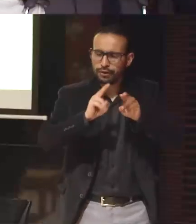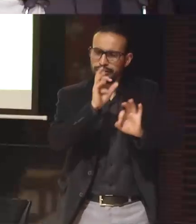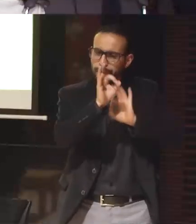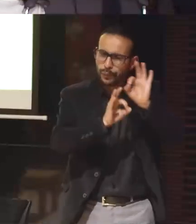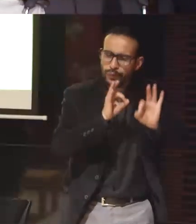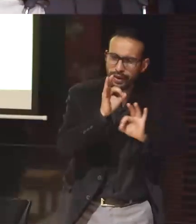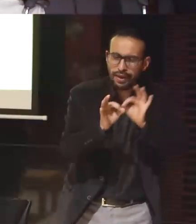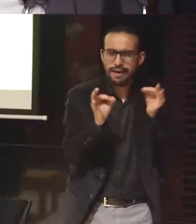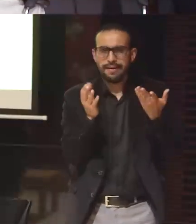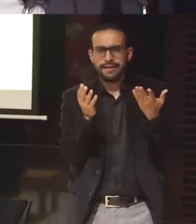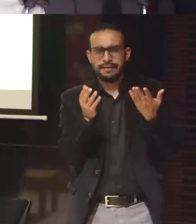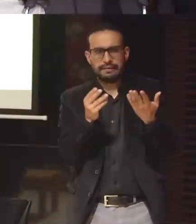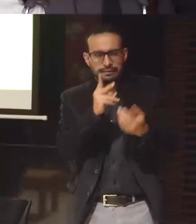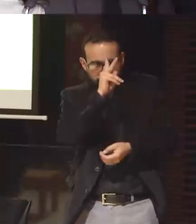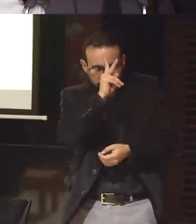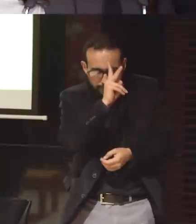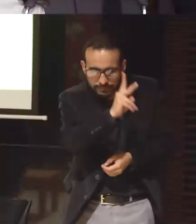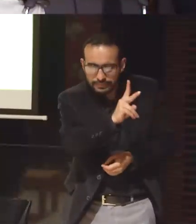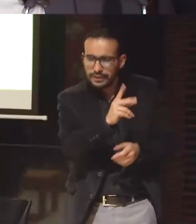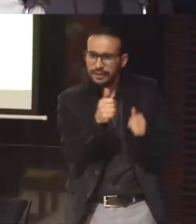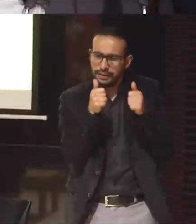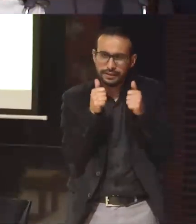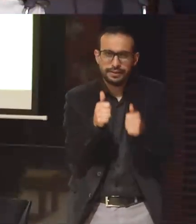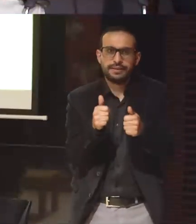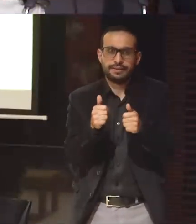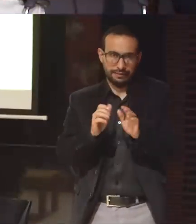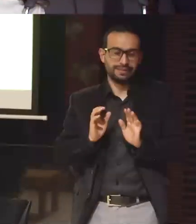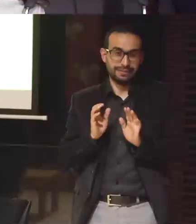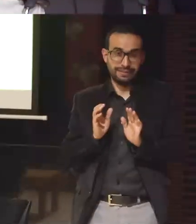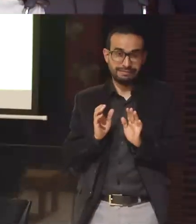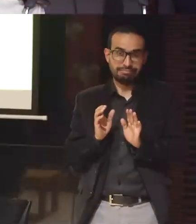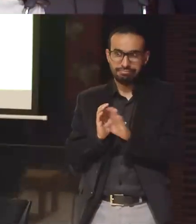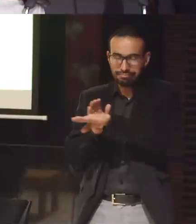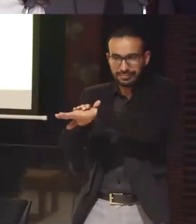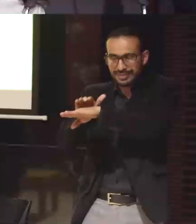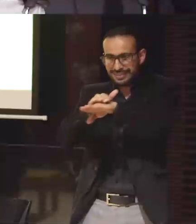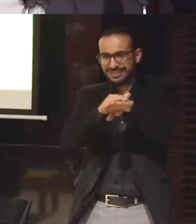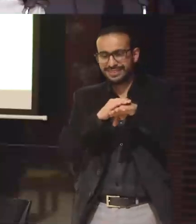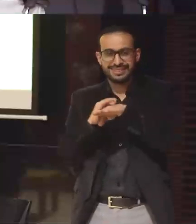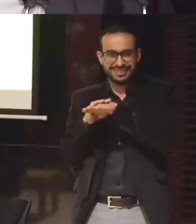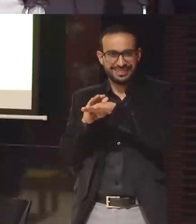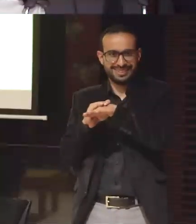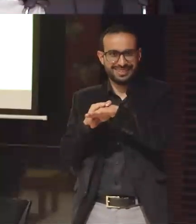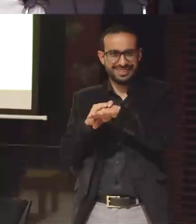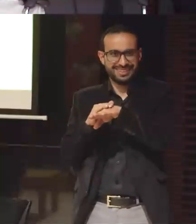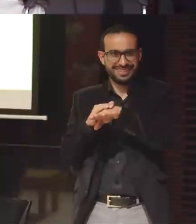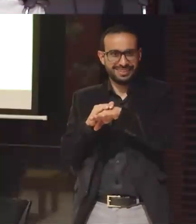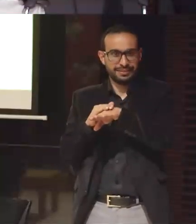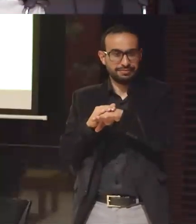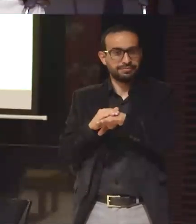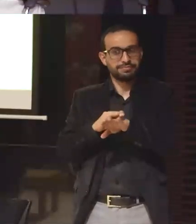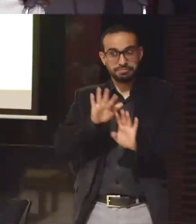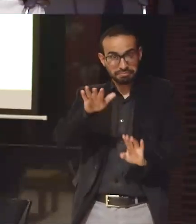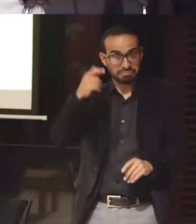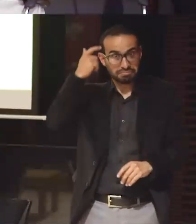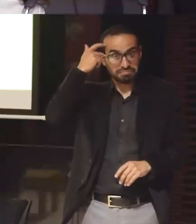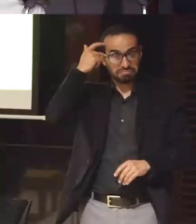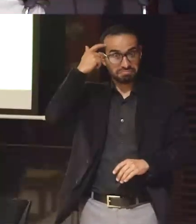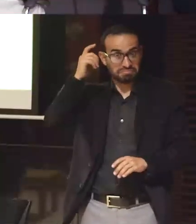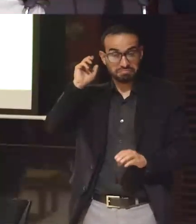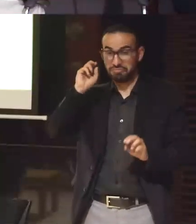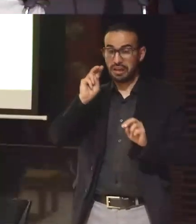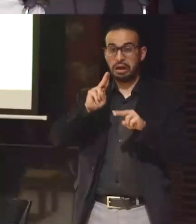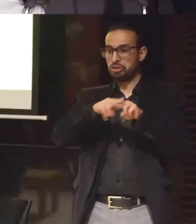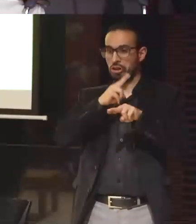culturales. No son clásicos, no son lo normal que uno diría como hagamos unos grandes murales súper pedagógicos,